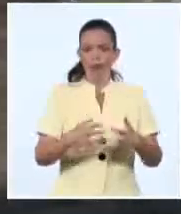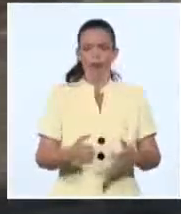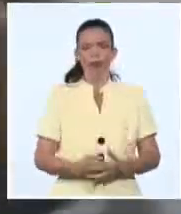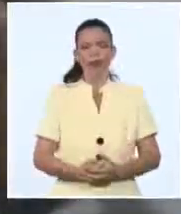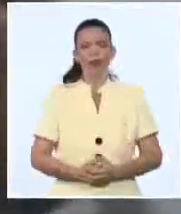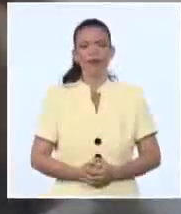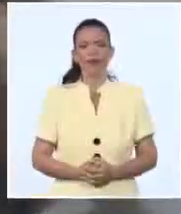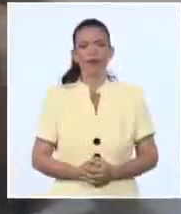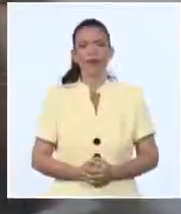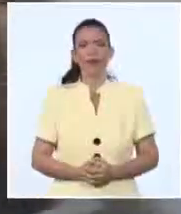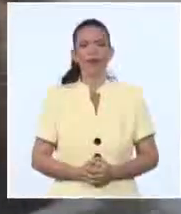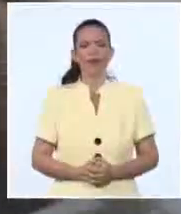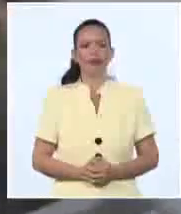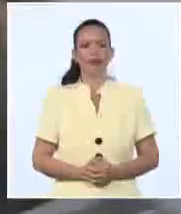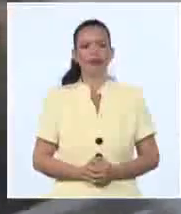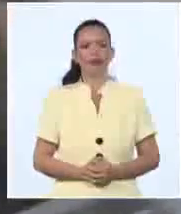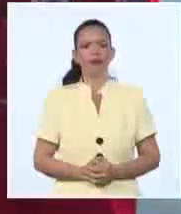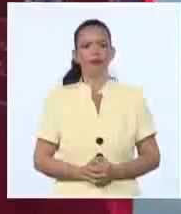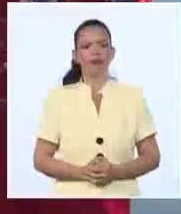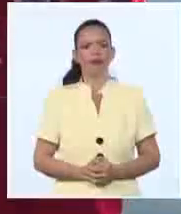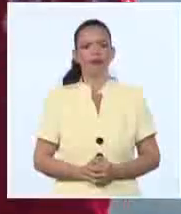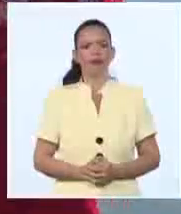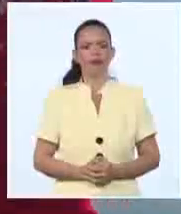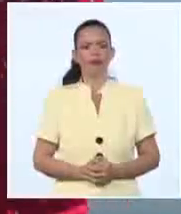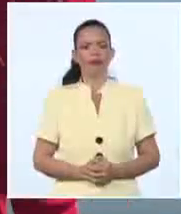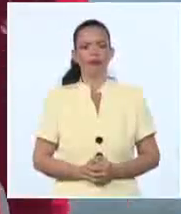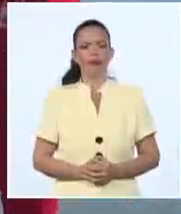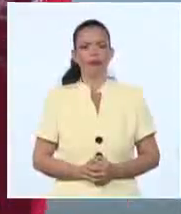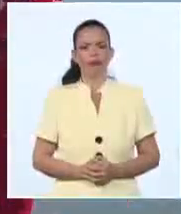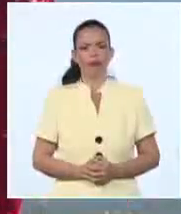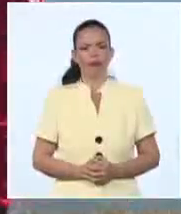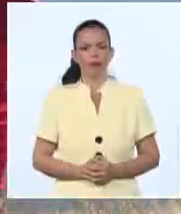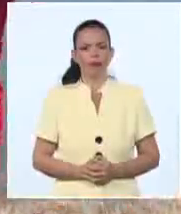Camagüey, Leanny Cedeño y Alex López Almaguer, Sistema Informativo de la Televisión.